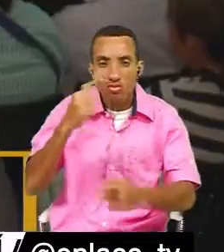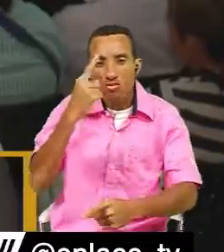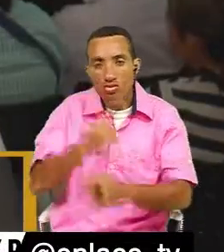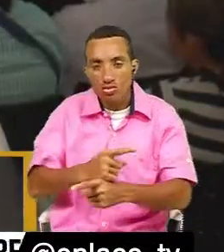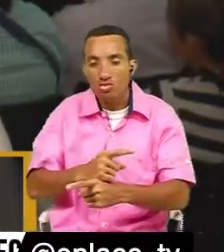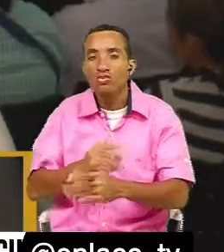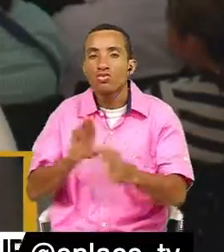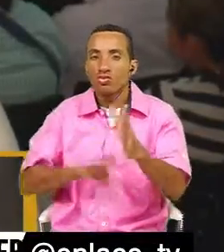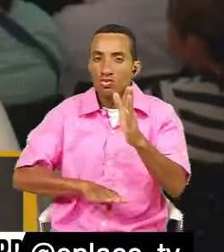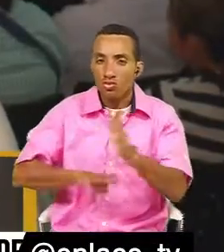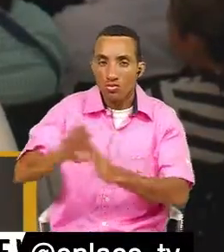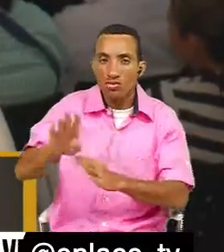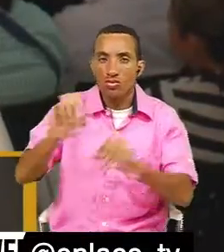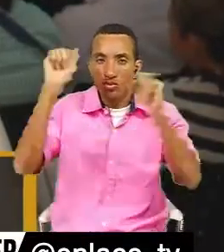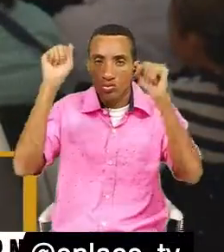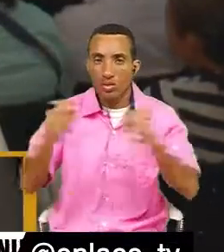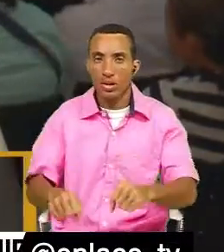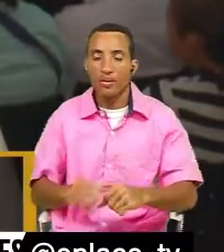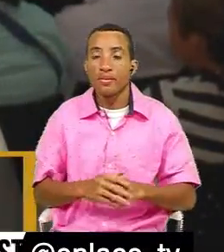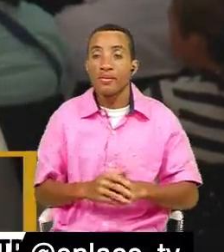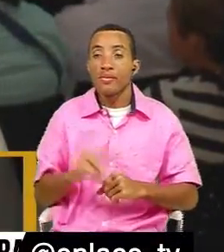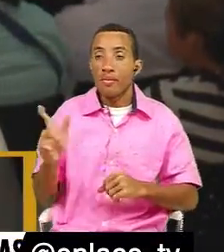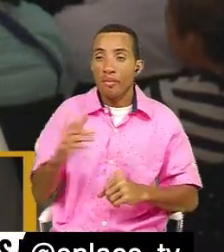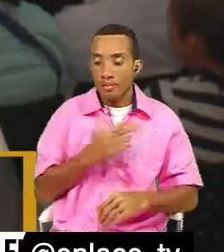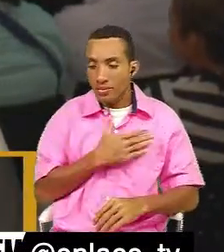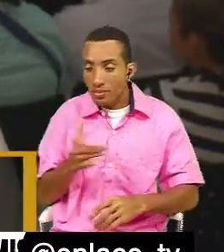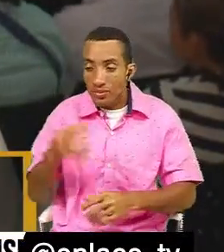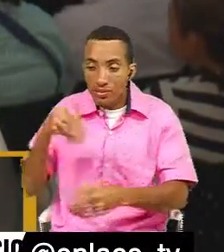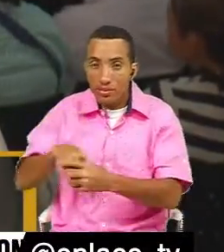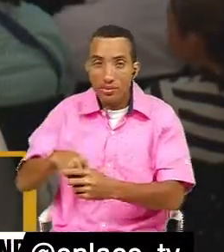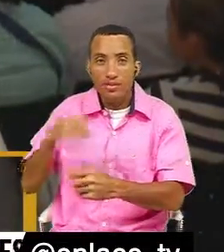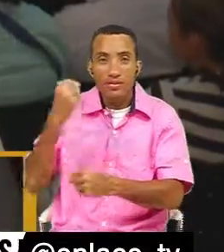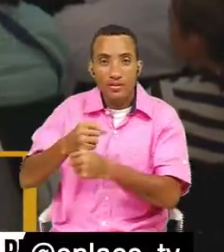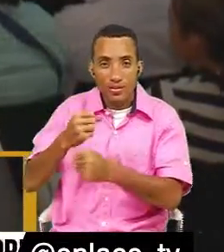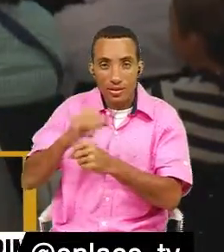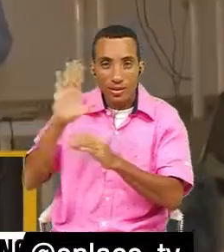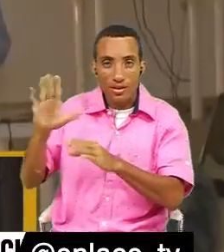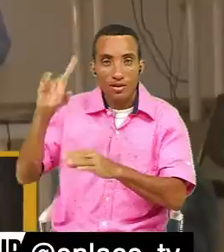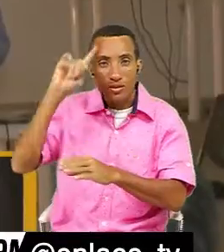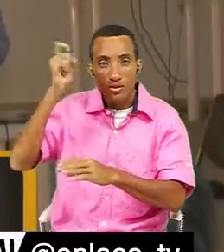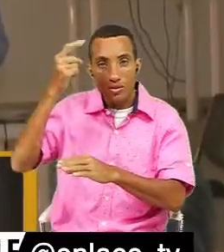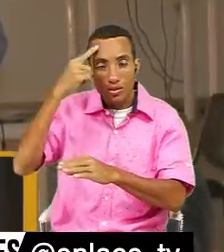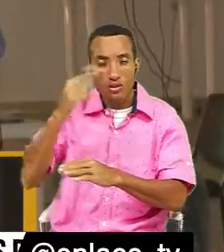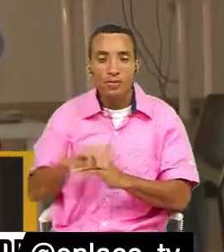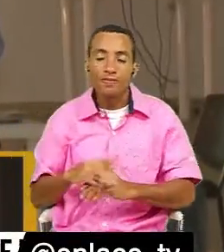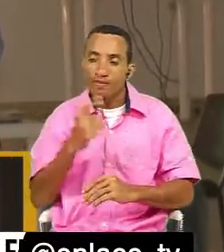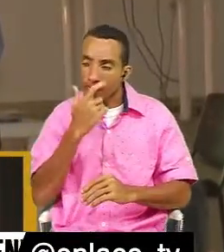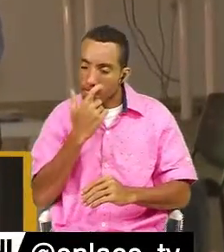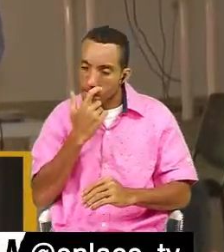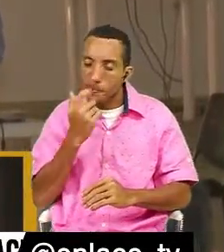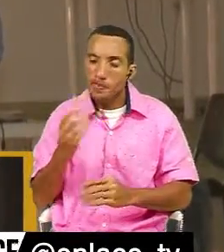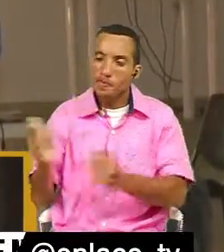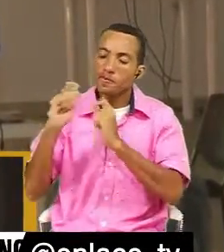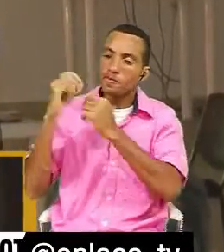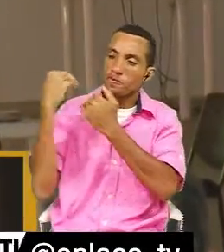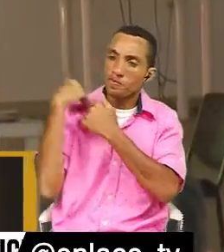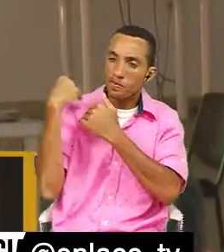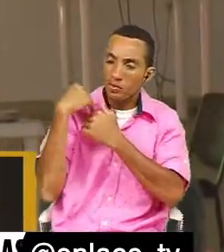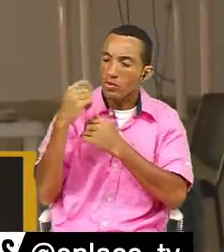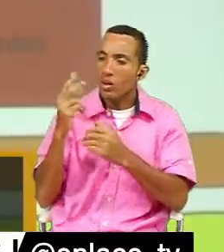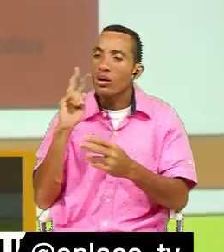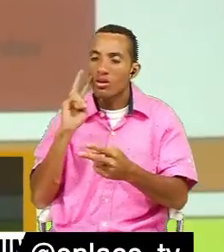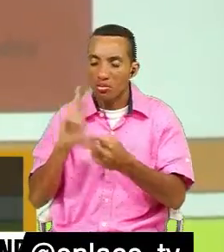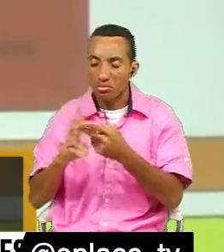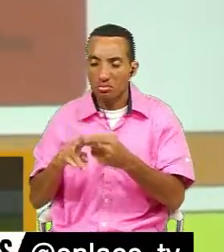efectividad. O sea, cuando el servidor público se capacita y conoce sus funciones, puede desempeñarse de mejor manera.